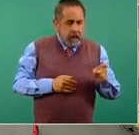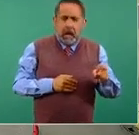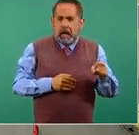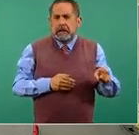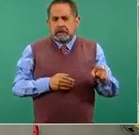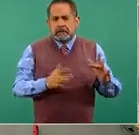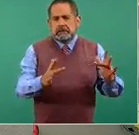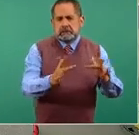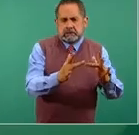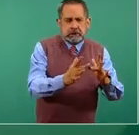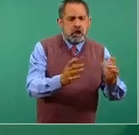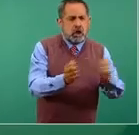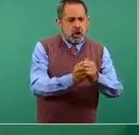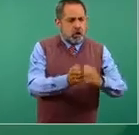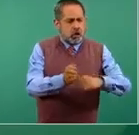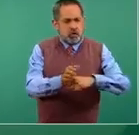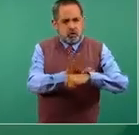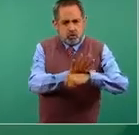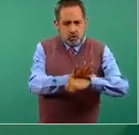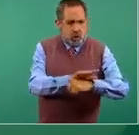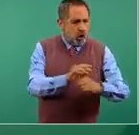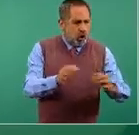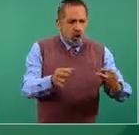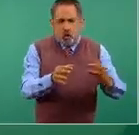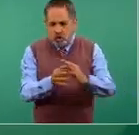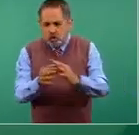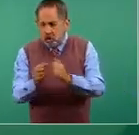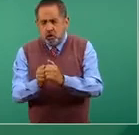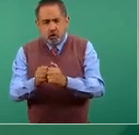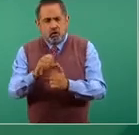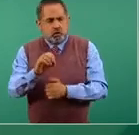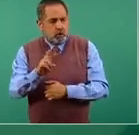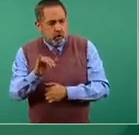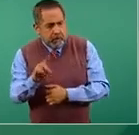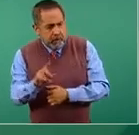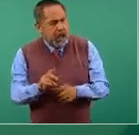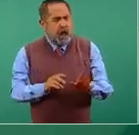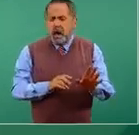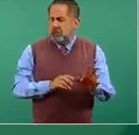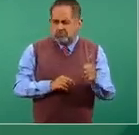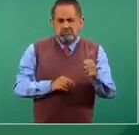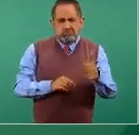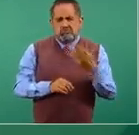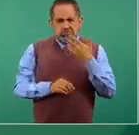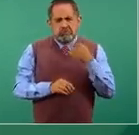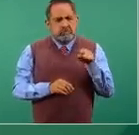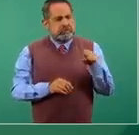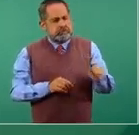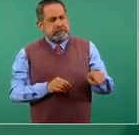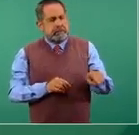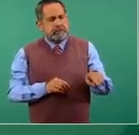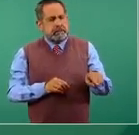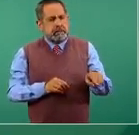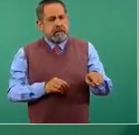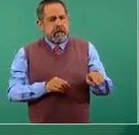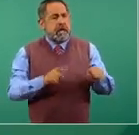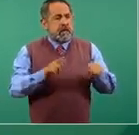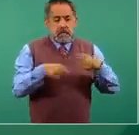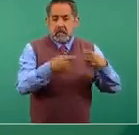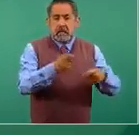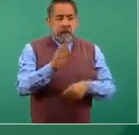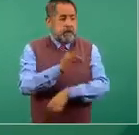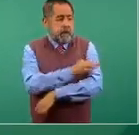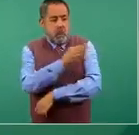cercanía con la unidad clínica que atiende COVID y son los elementos que han sido